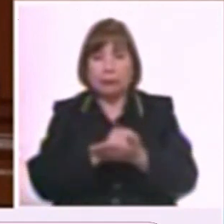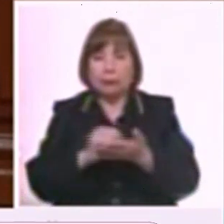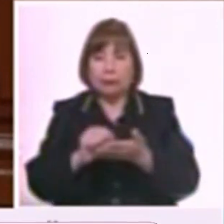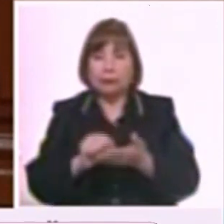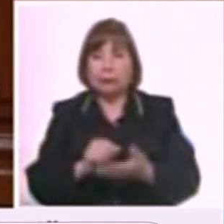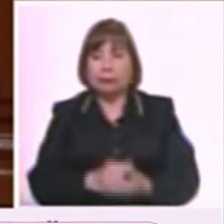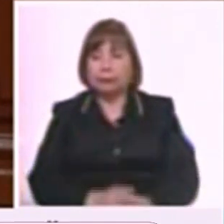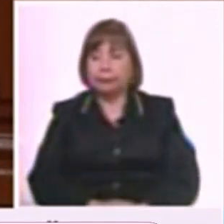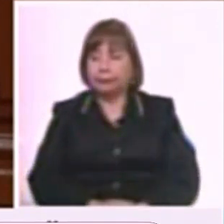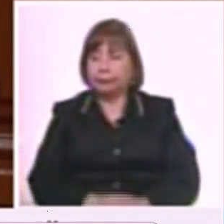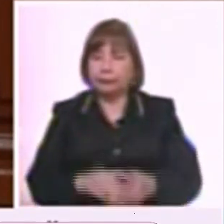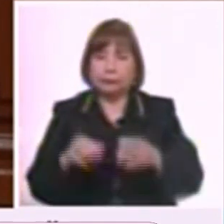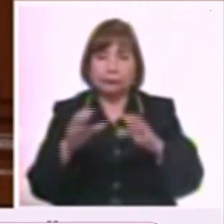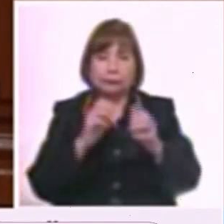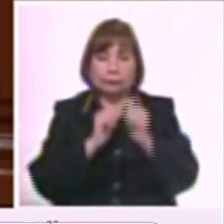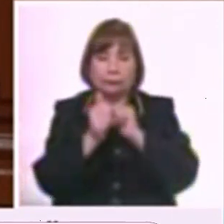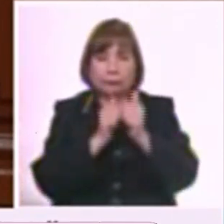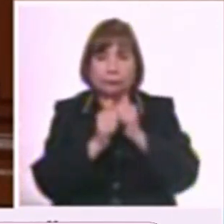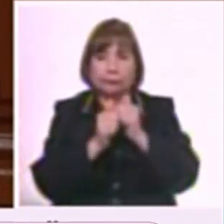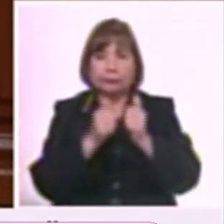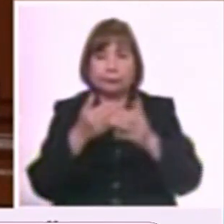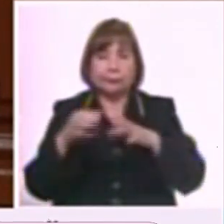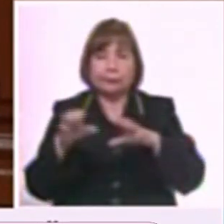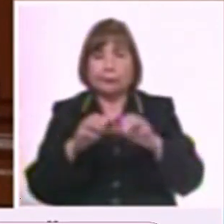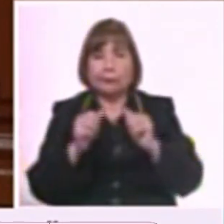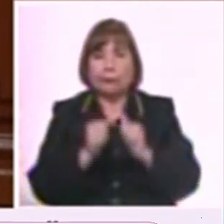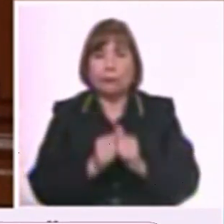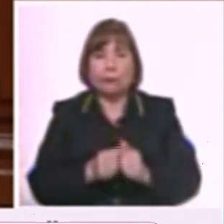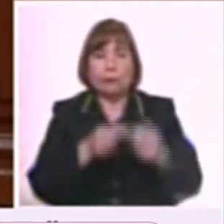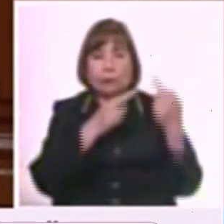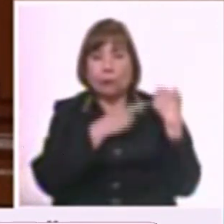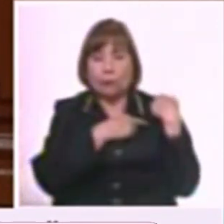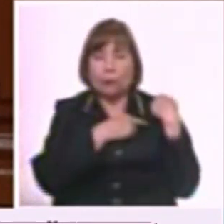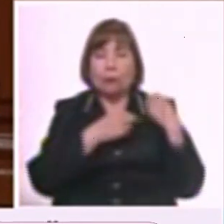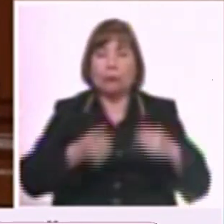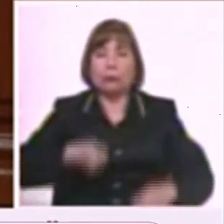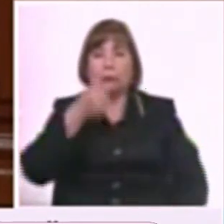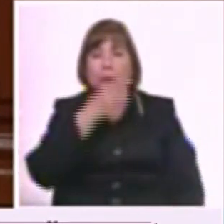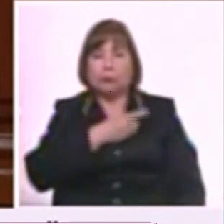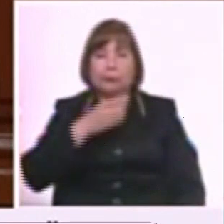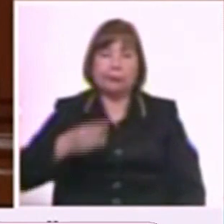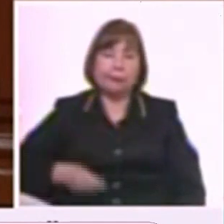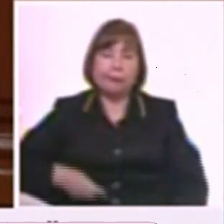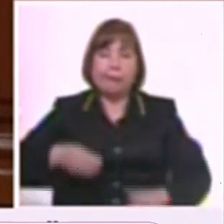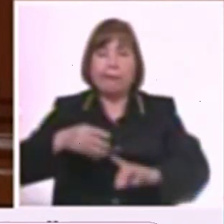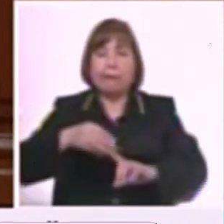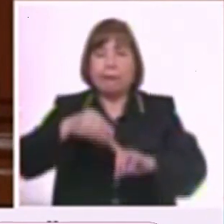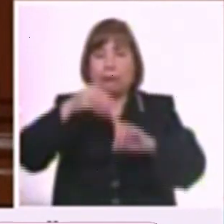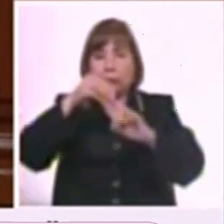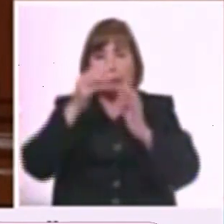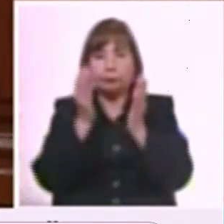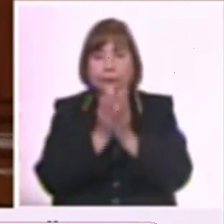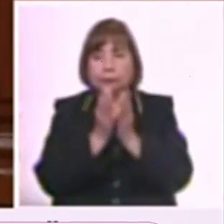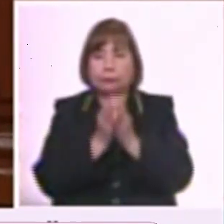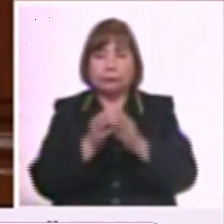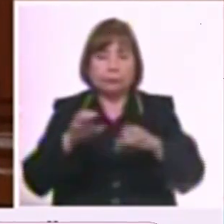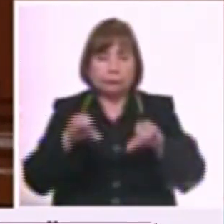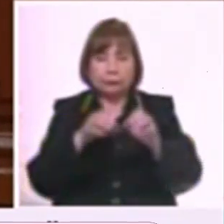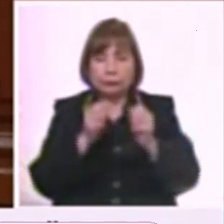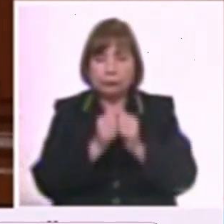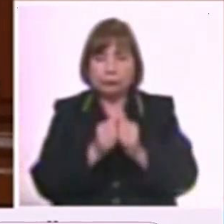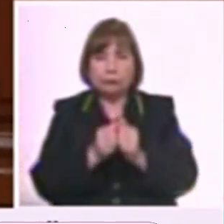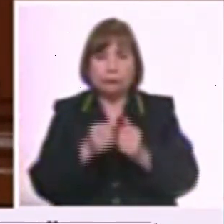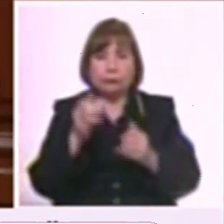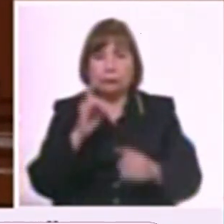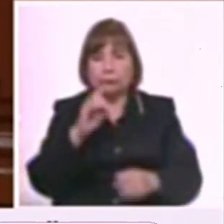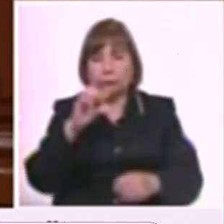año, unos 130.000 maestros de educación básica y técnico productiva participarán en concurso de ascenso de escala